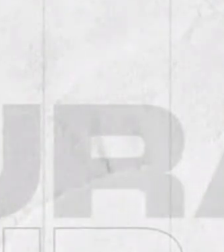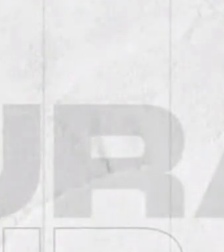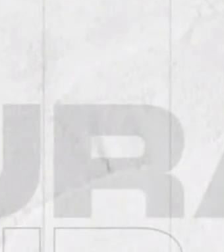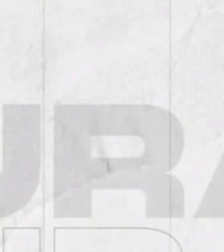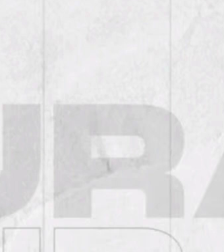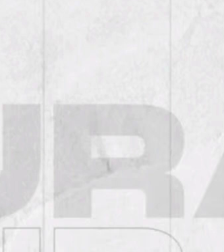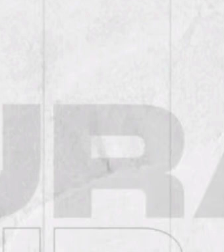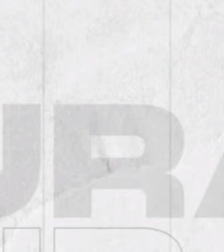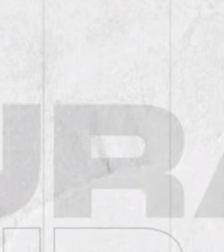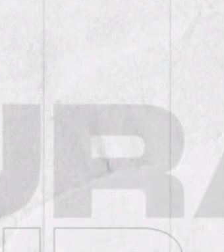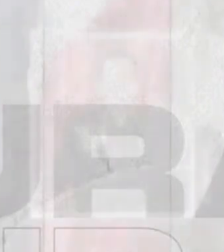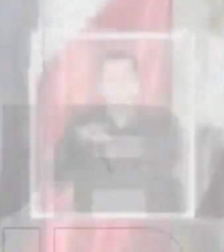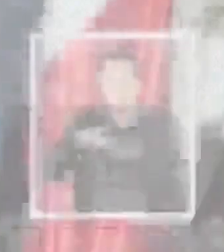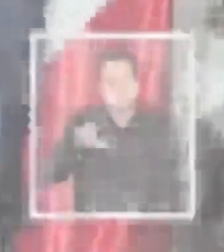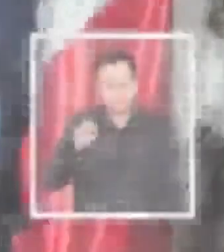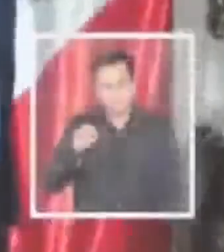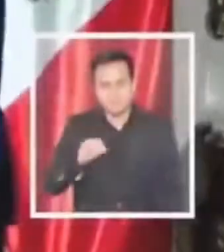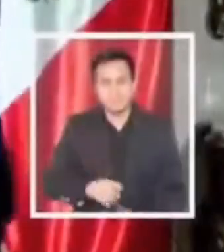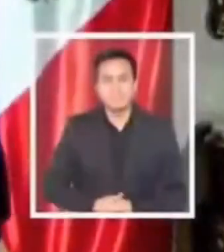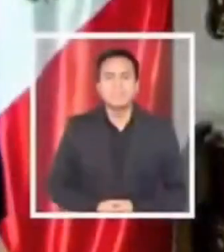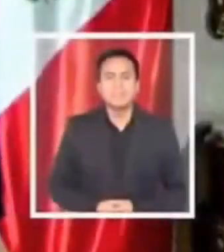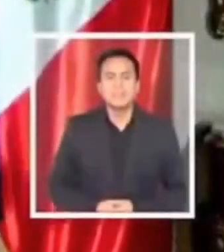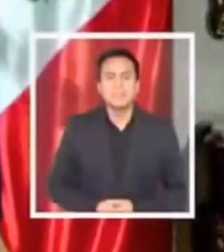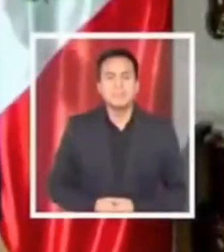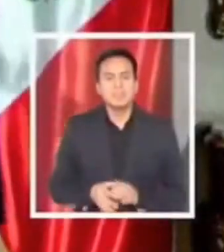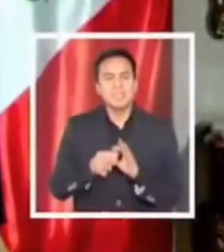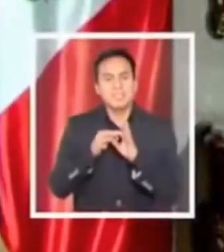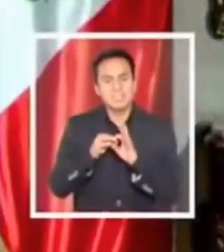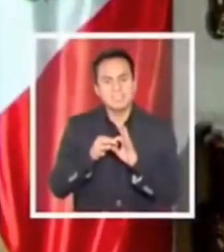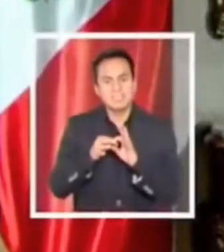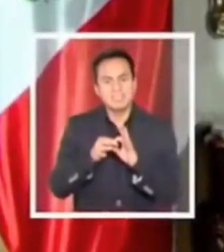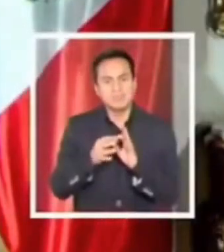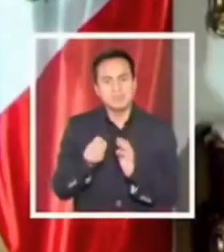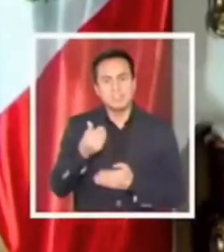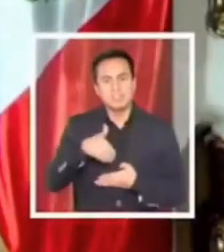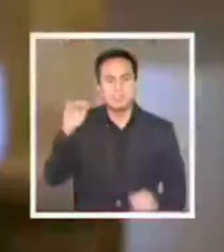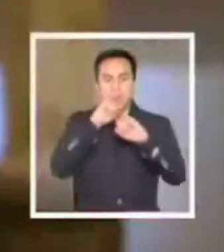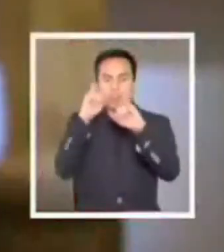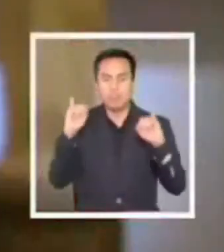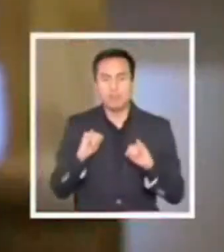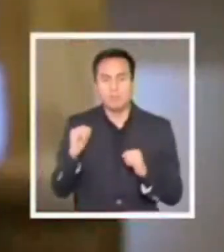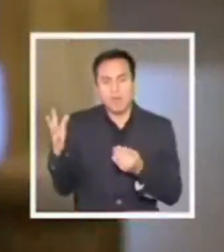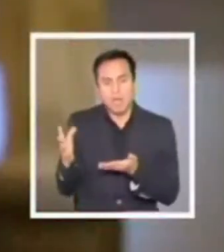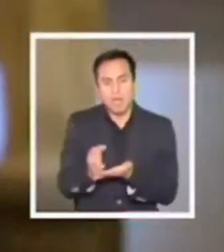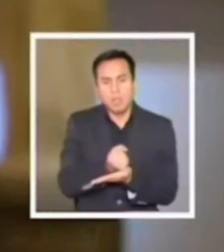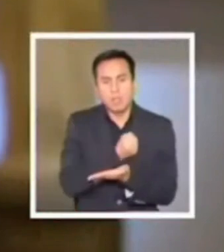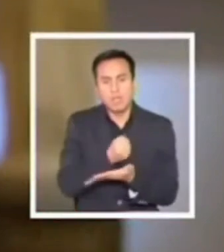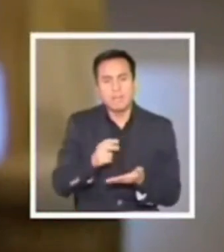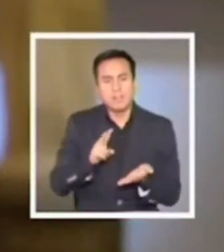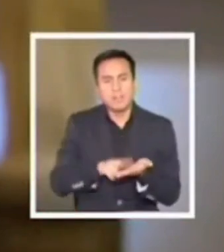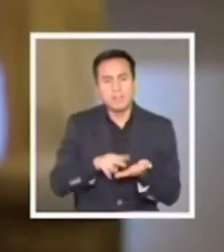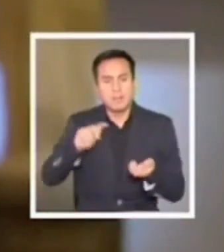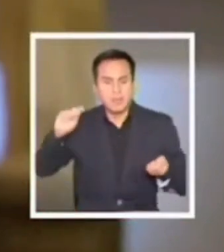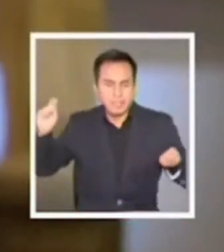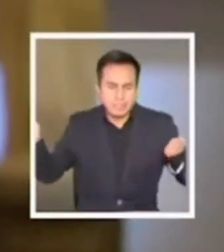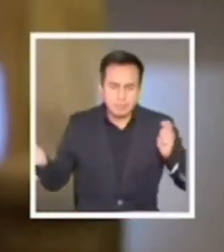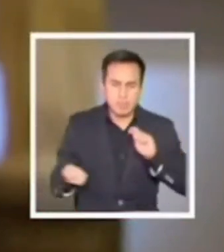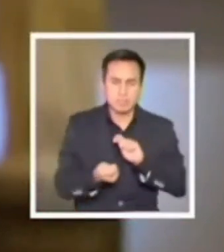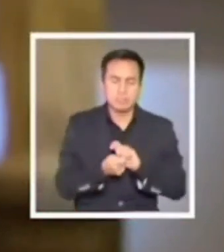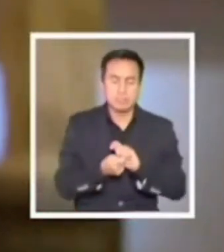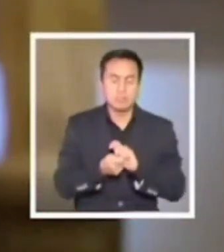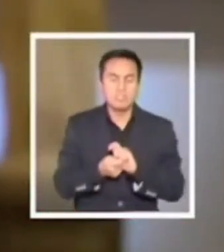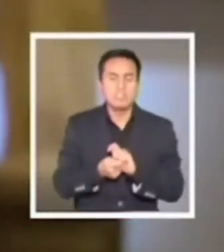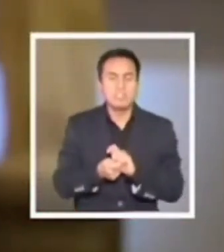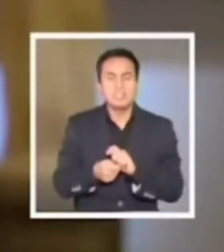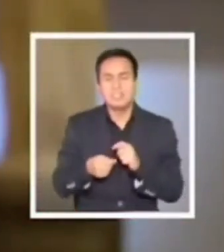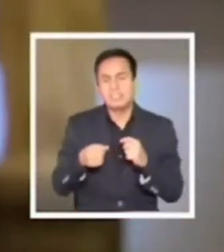ni con todo el agua de los océanos. Habló de una lucha por una sociedad más justa y fraterna, con el